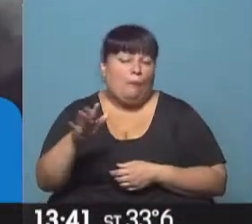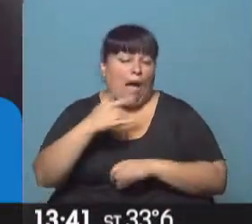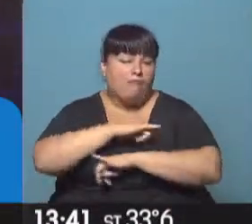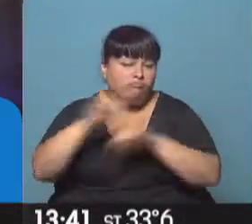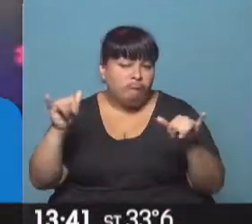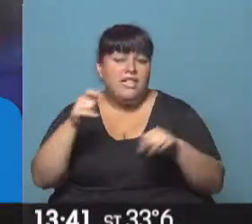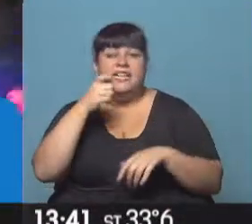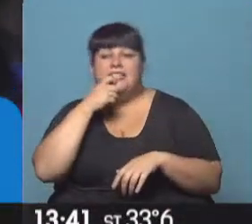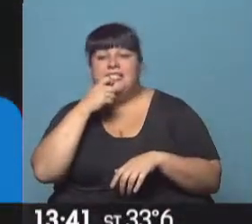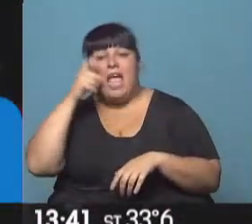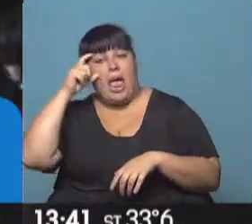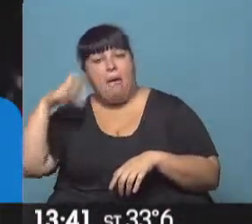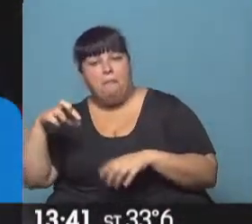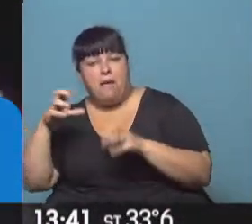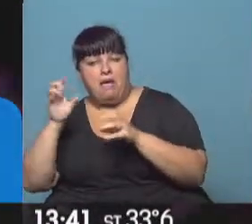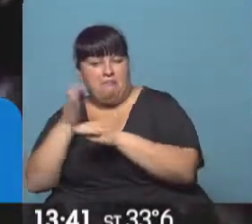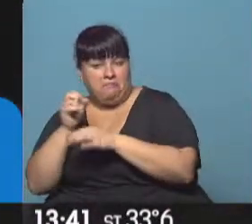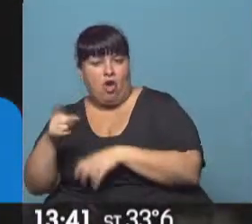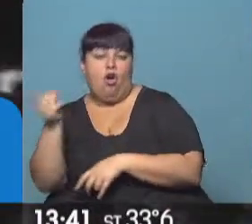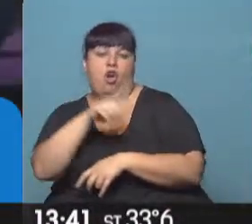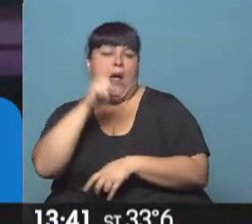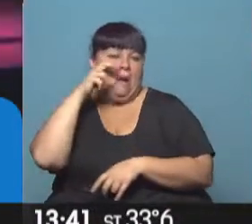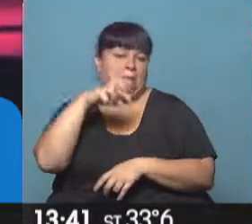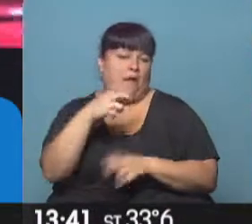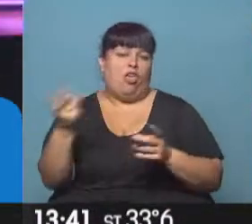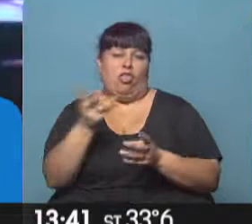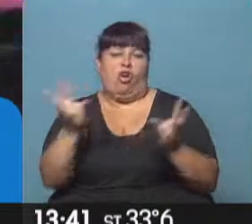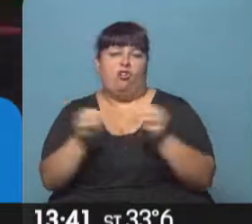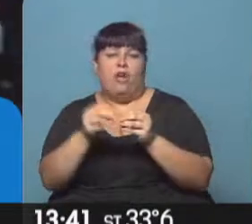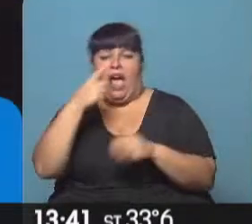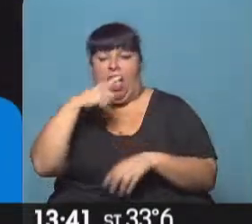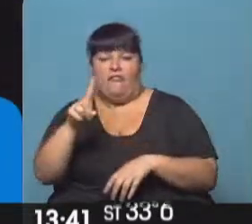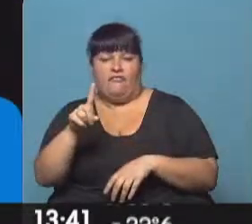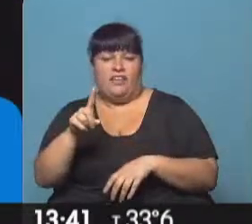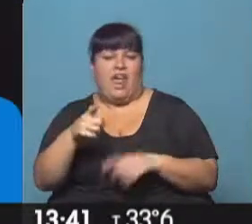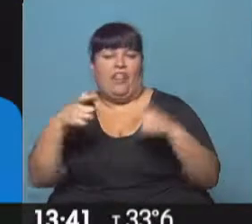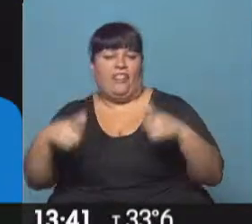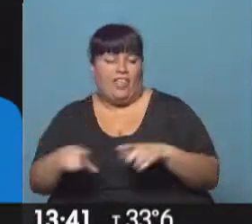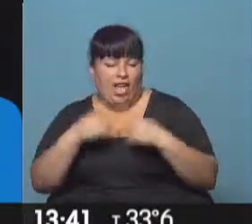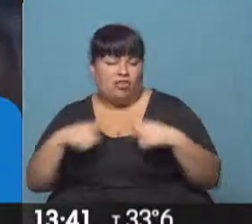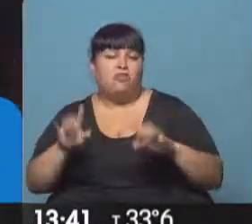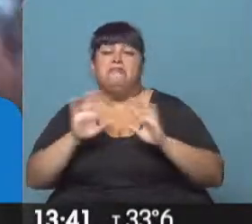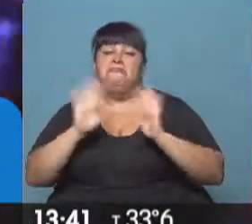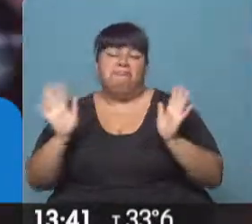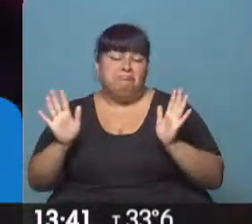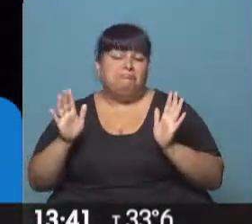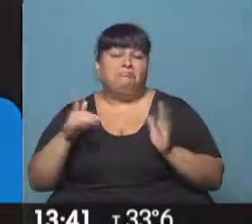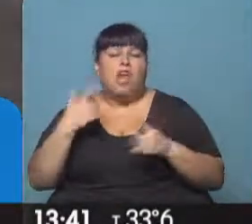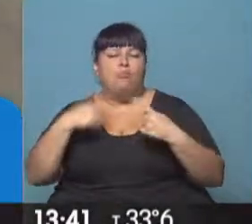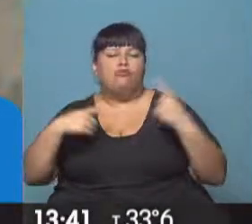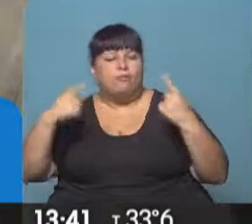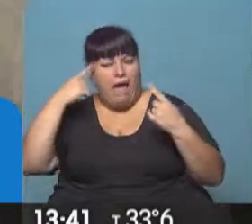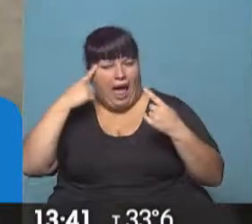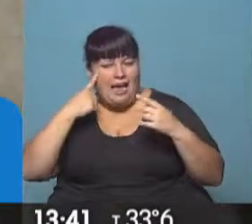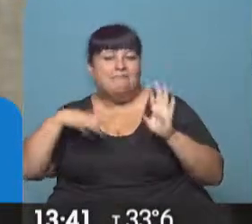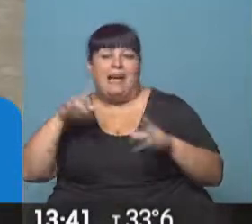conocer, si vamos a hacer un EP, después otro EP más que van a terminar coronándose en un disco, pero sí que tenemos varias cosas,